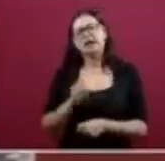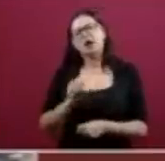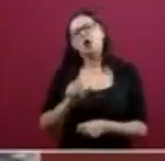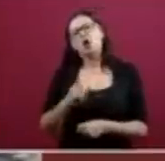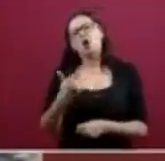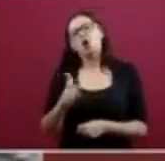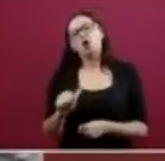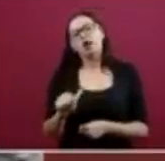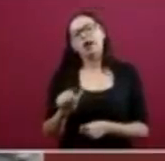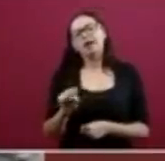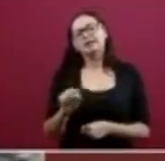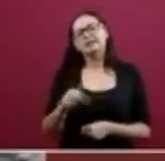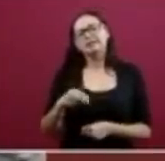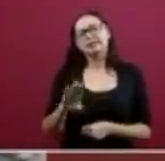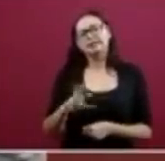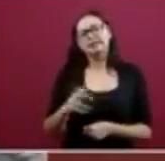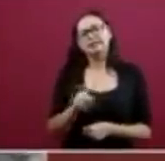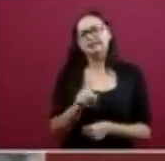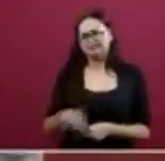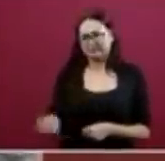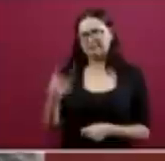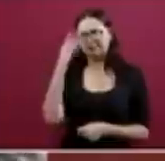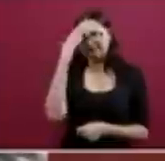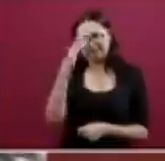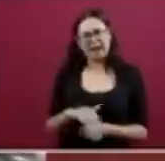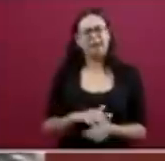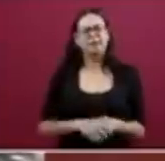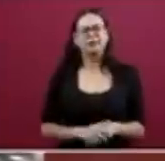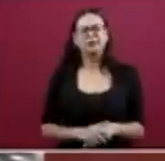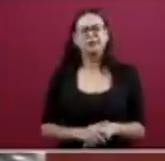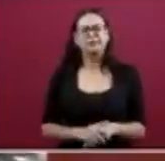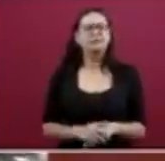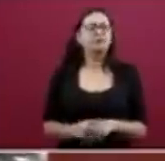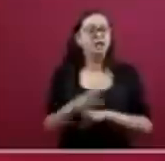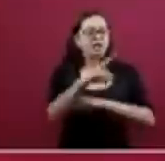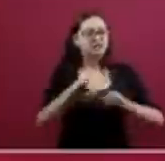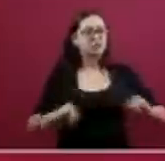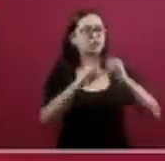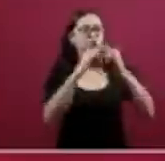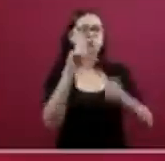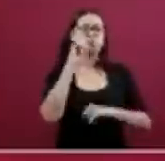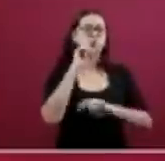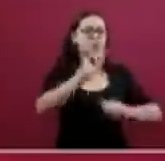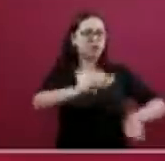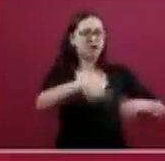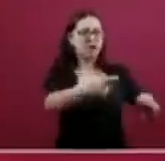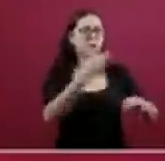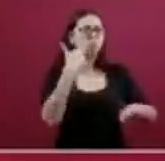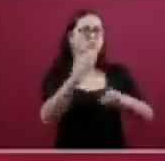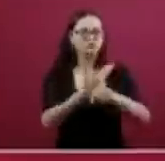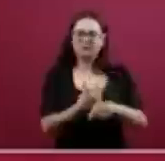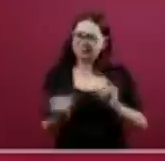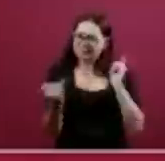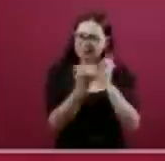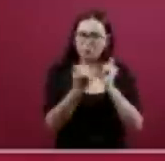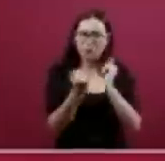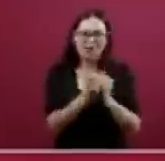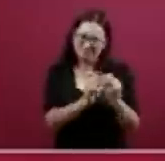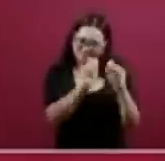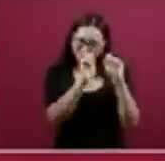Cordero y quien quedó a cargo del Instituto de las Mujeres, lo mismo, son mujeres